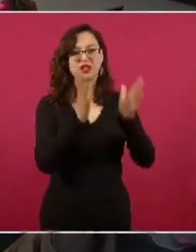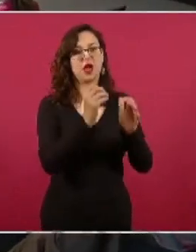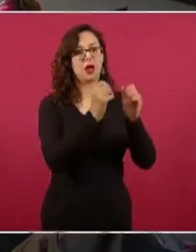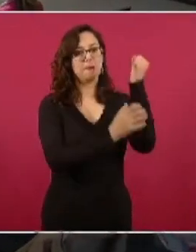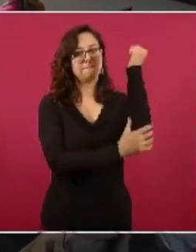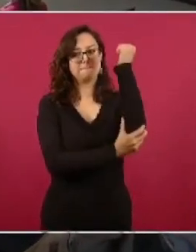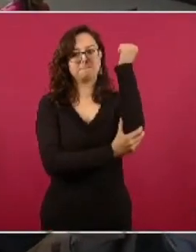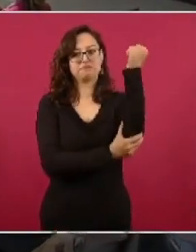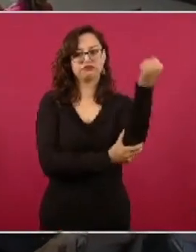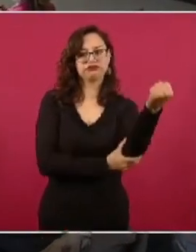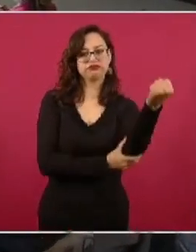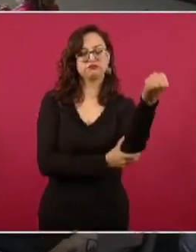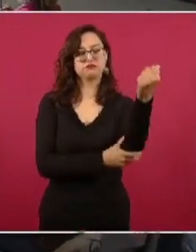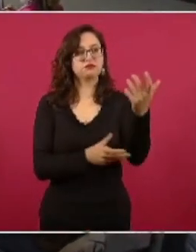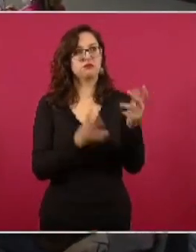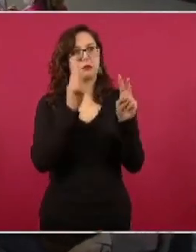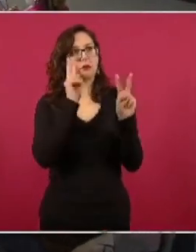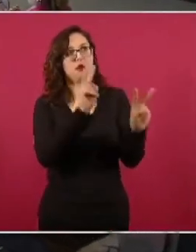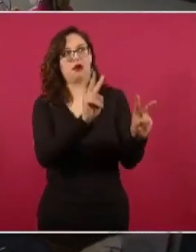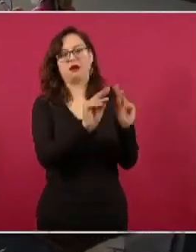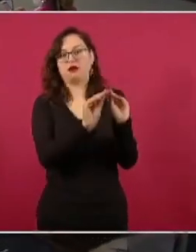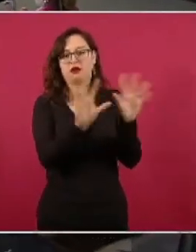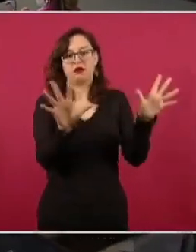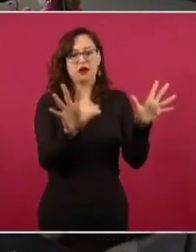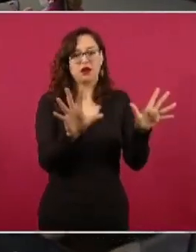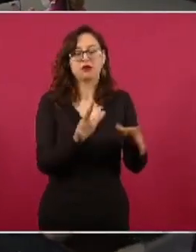la cimentación.